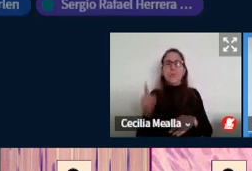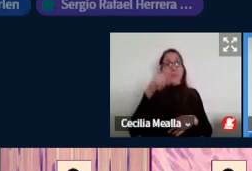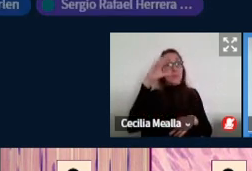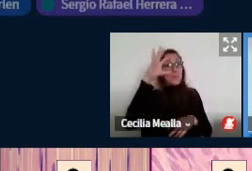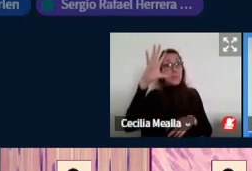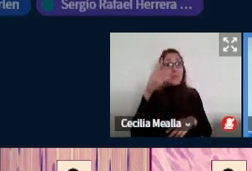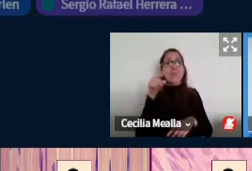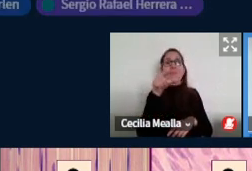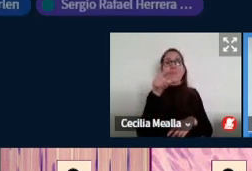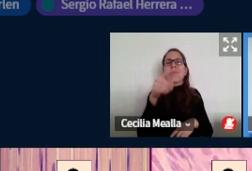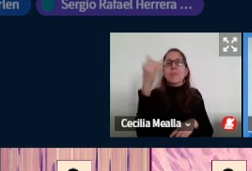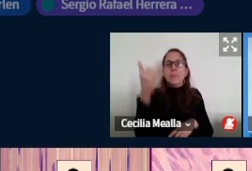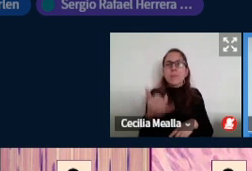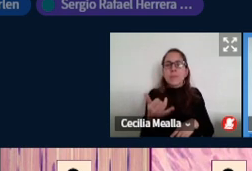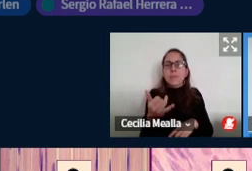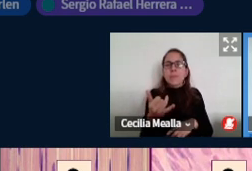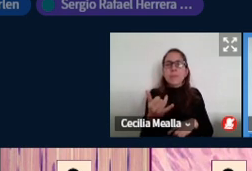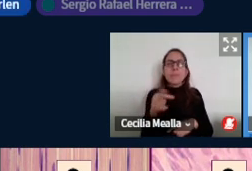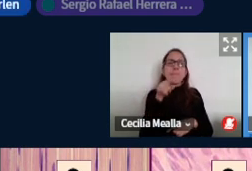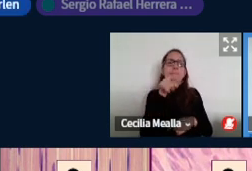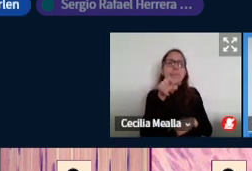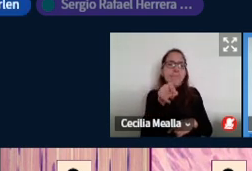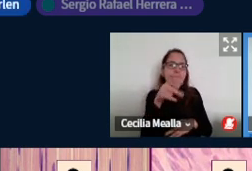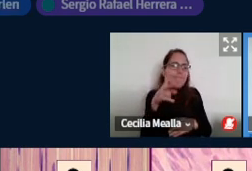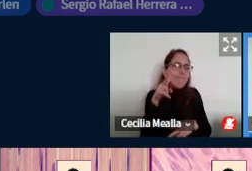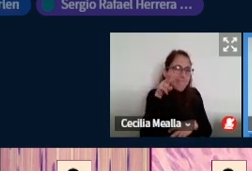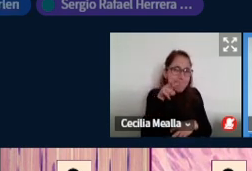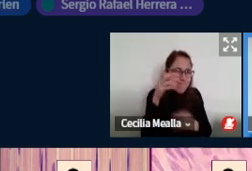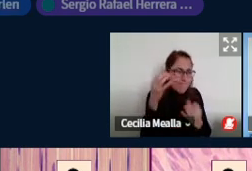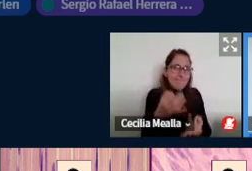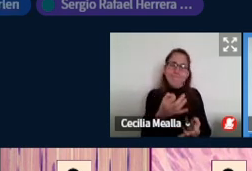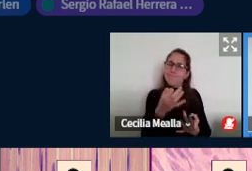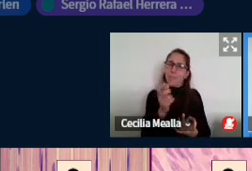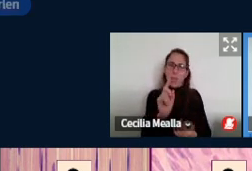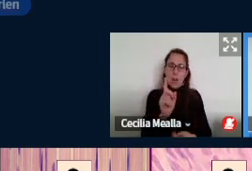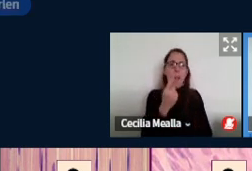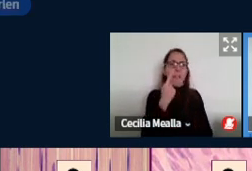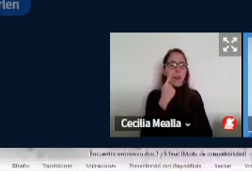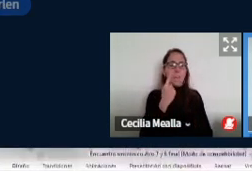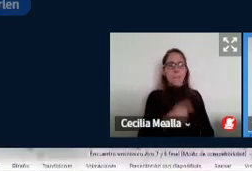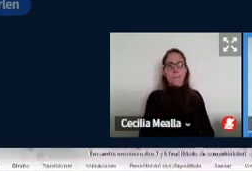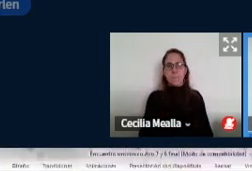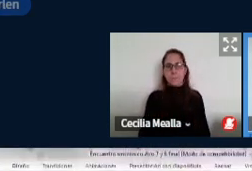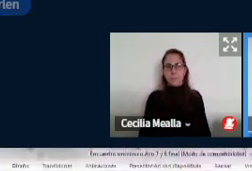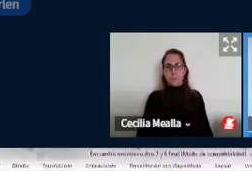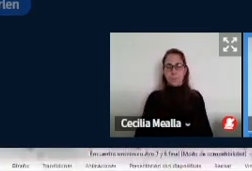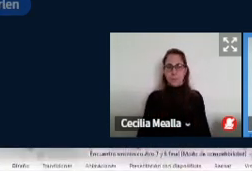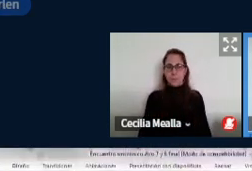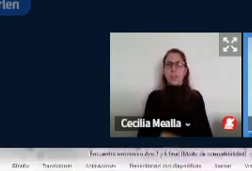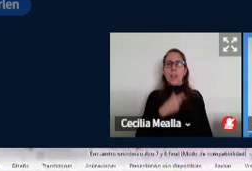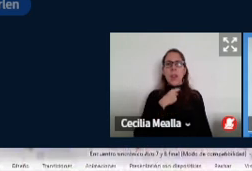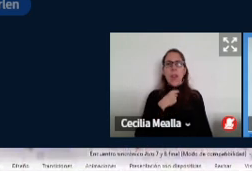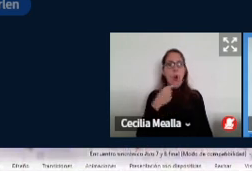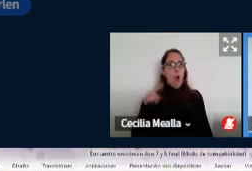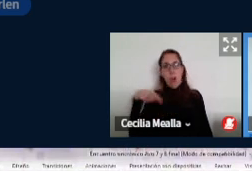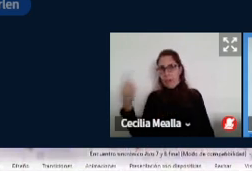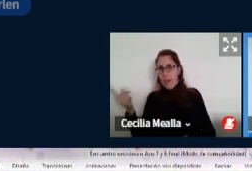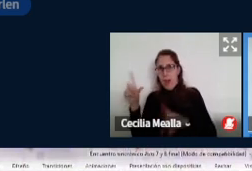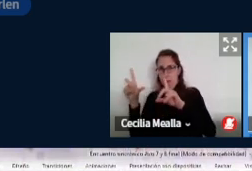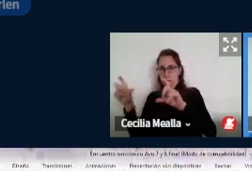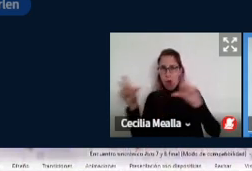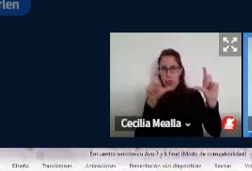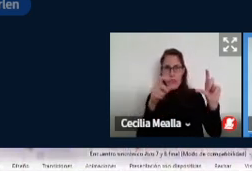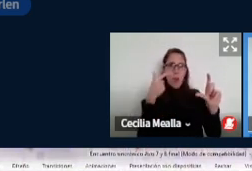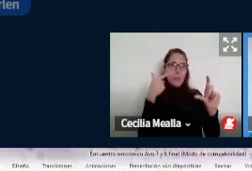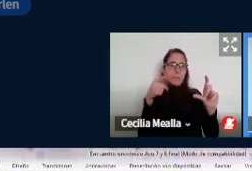que están estas, si bien acá no se ve, a ver, esperen que quiero mostrarles una imagen para que